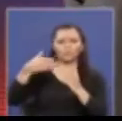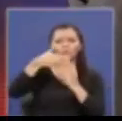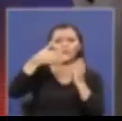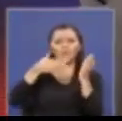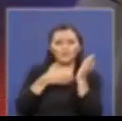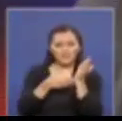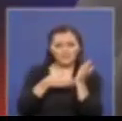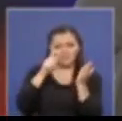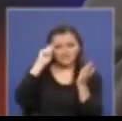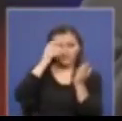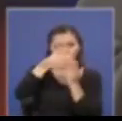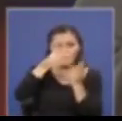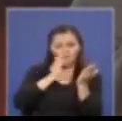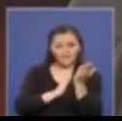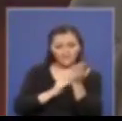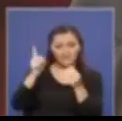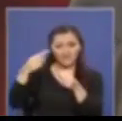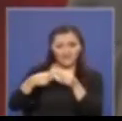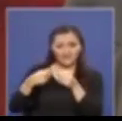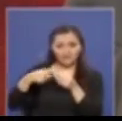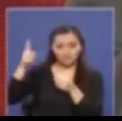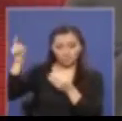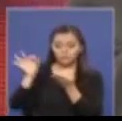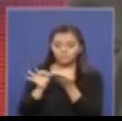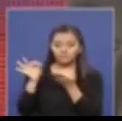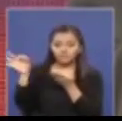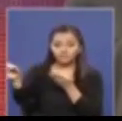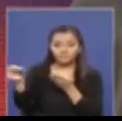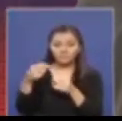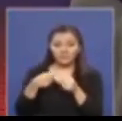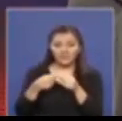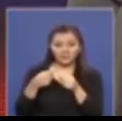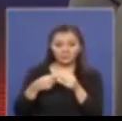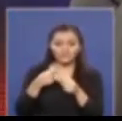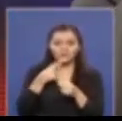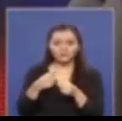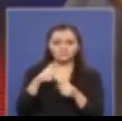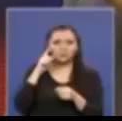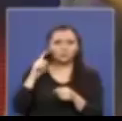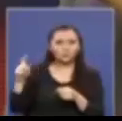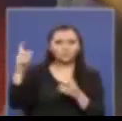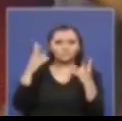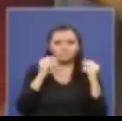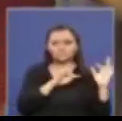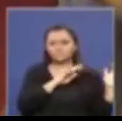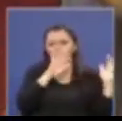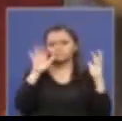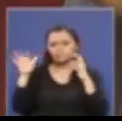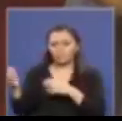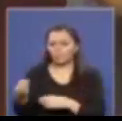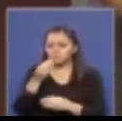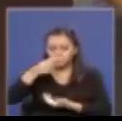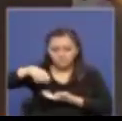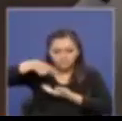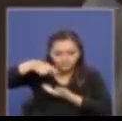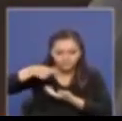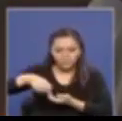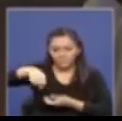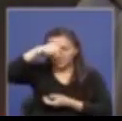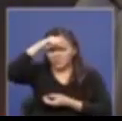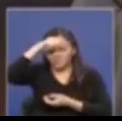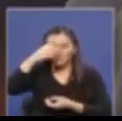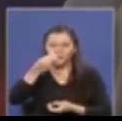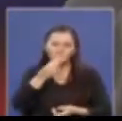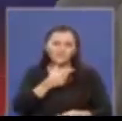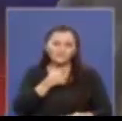interrumpió la carretera, y Guayabamba, parroquia netamente turística, para el locro de papas, para la fritada,